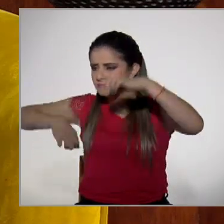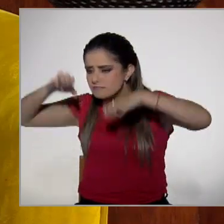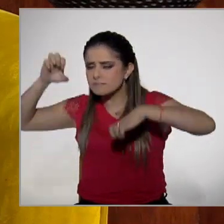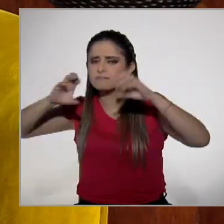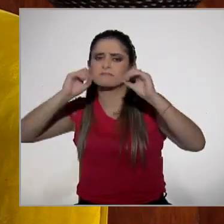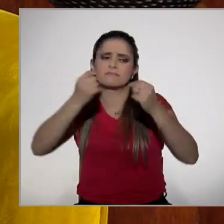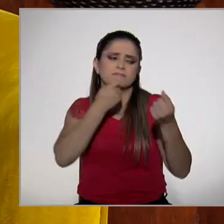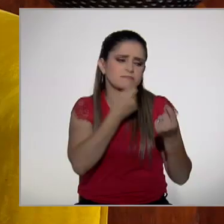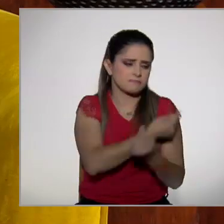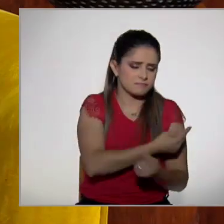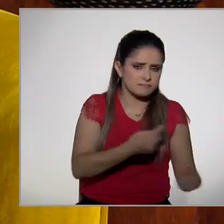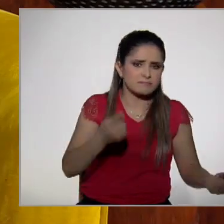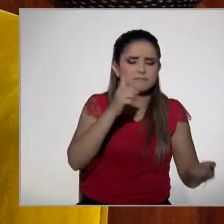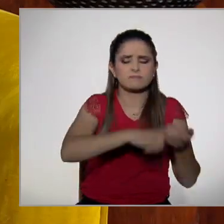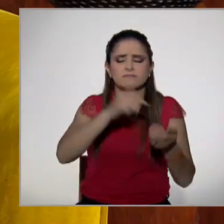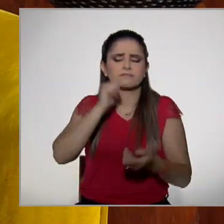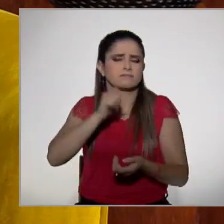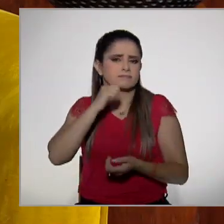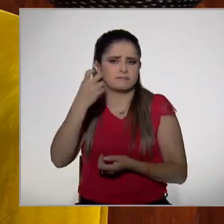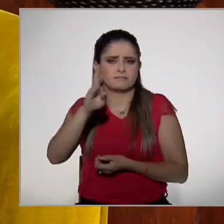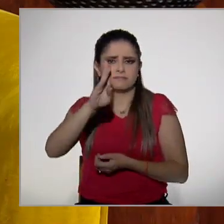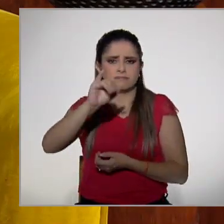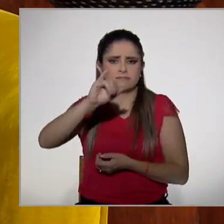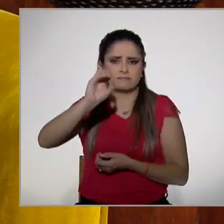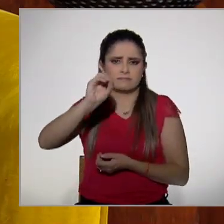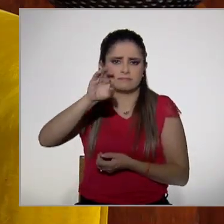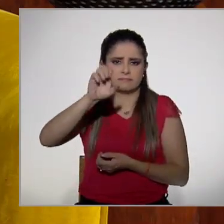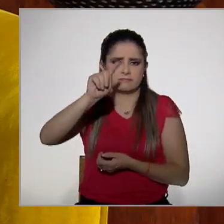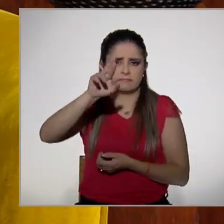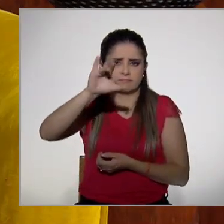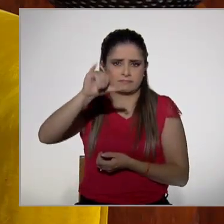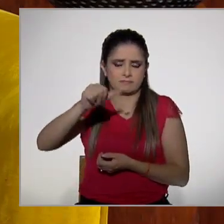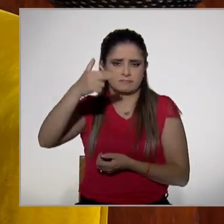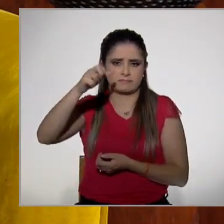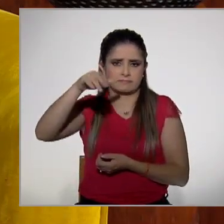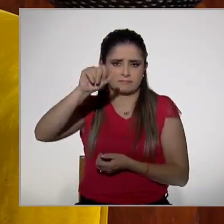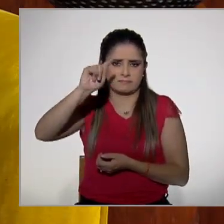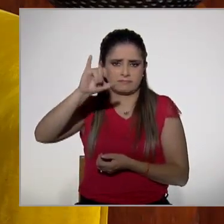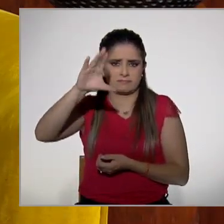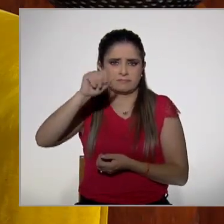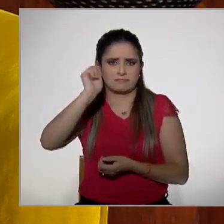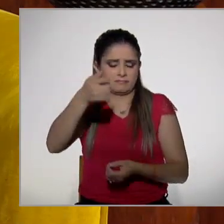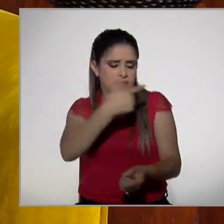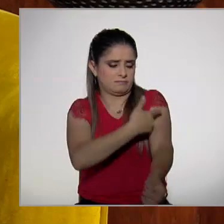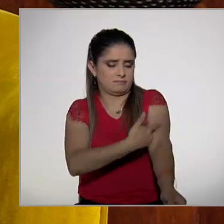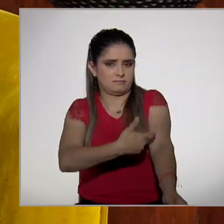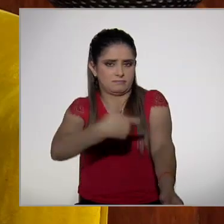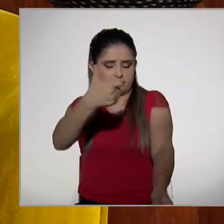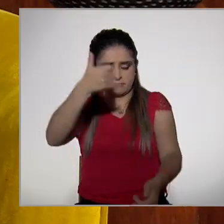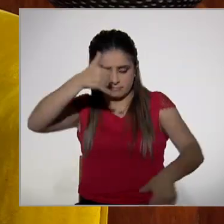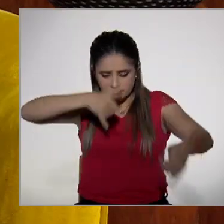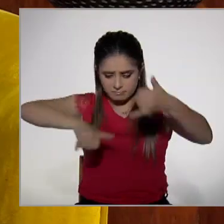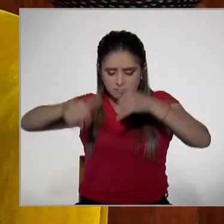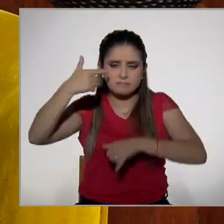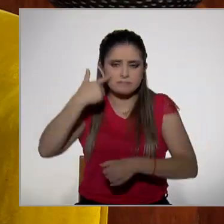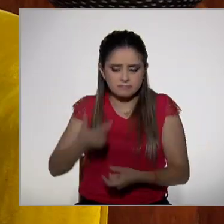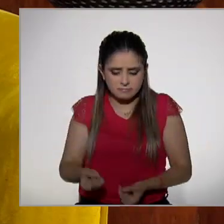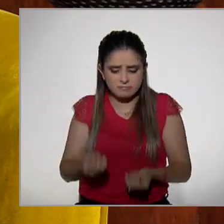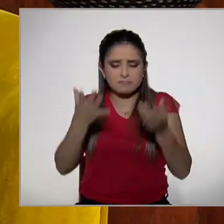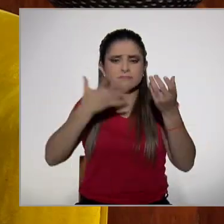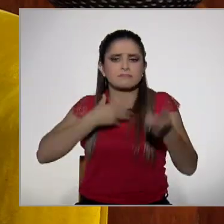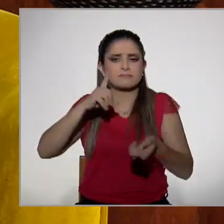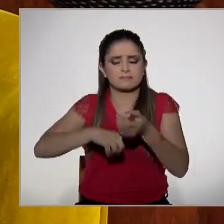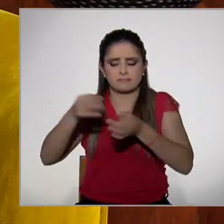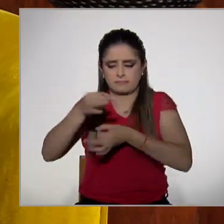niño siempre se incluye una biometría hemática y es una punción de sangre y de lo que se trata es del conteo de los glóbulos rojos y del